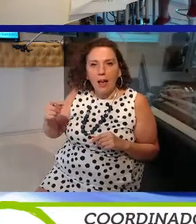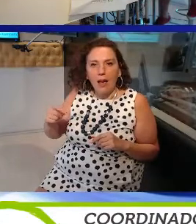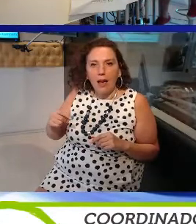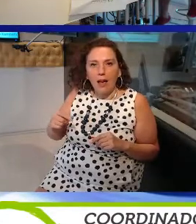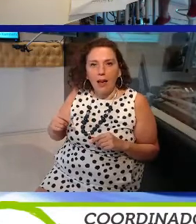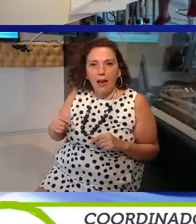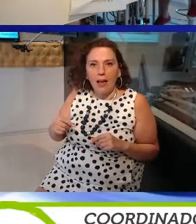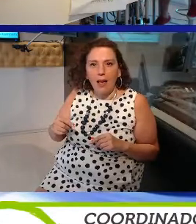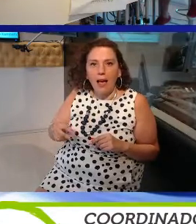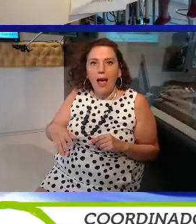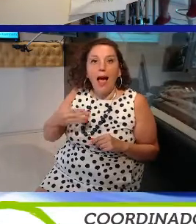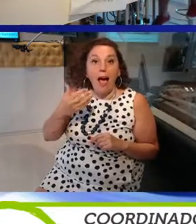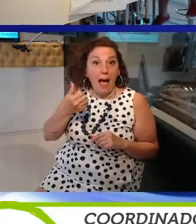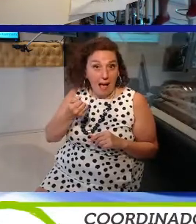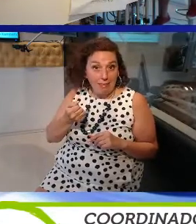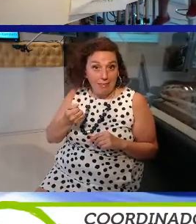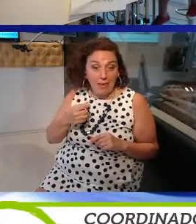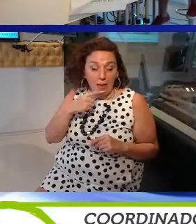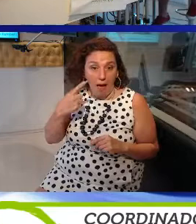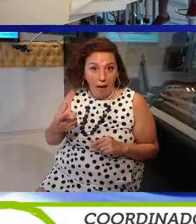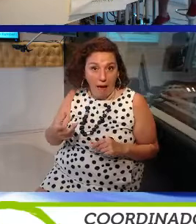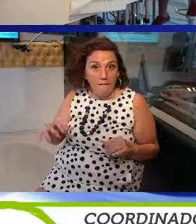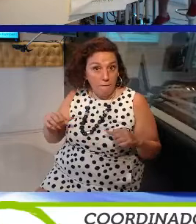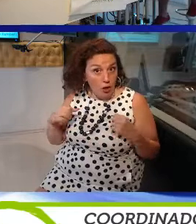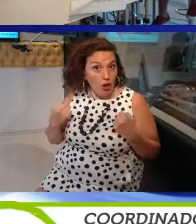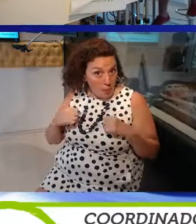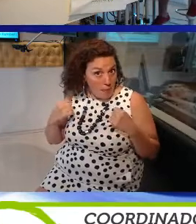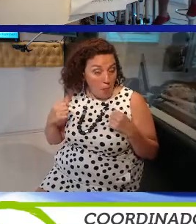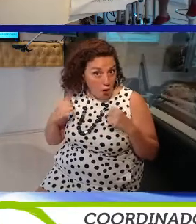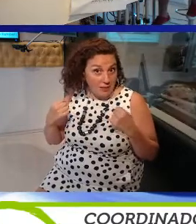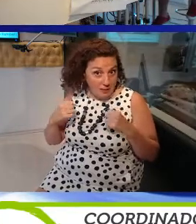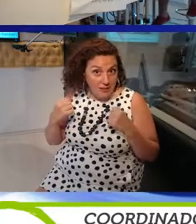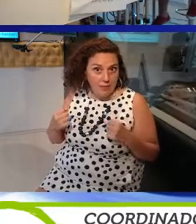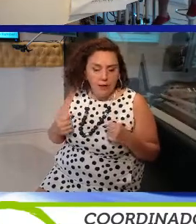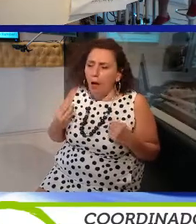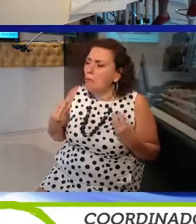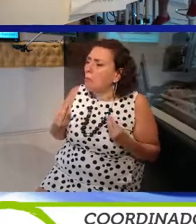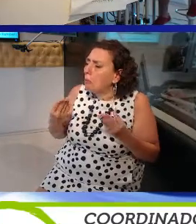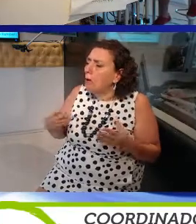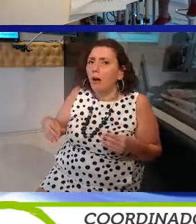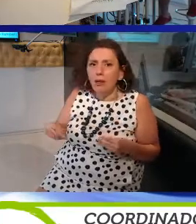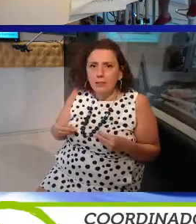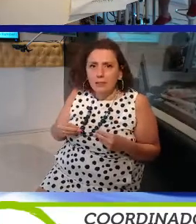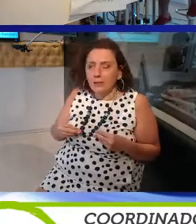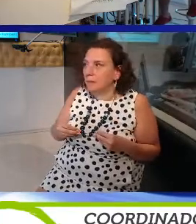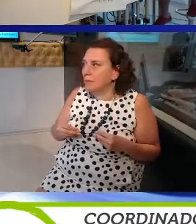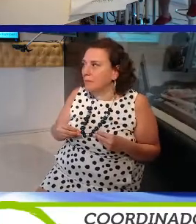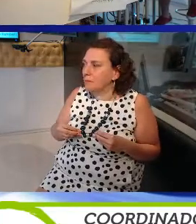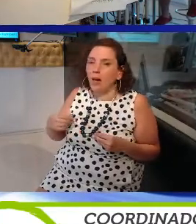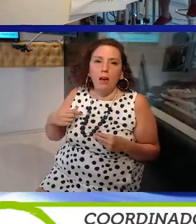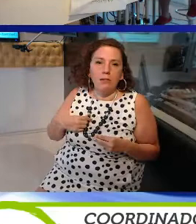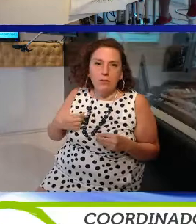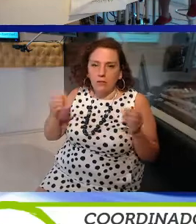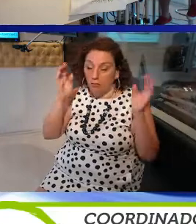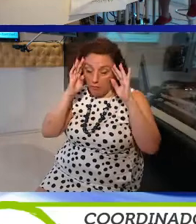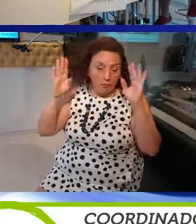de deportes. Sí. ¿A qué tenés? ¿De qué hablaste, Andrés? Está bien. ¿Me escuché? Estoy concentrado,